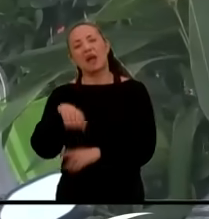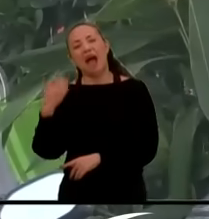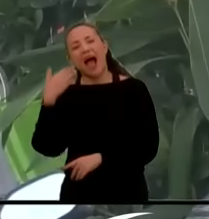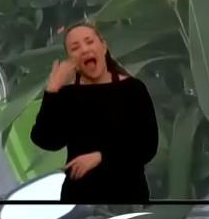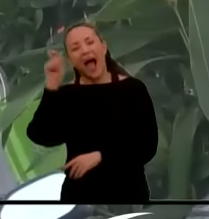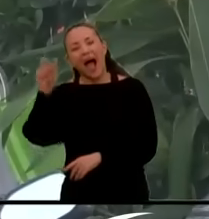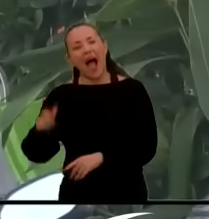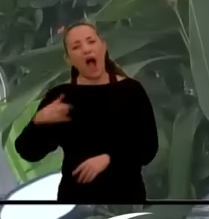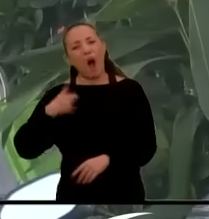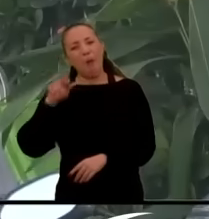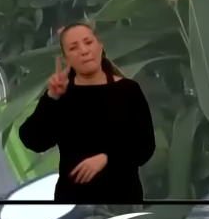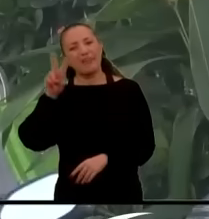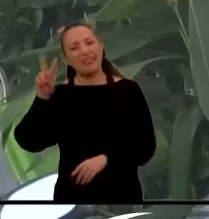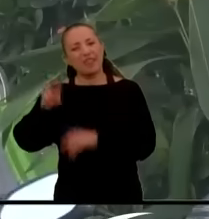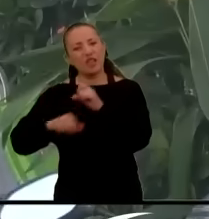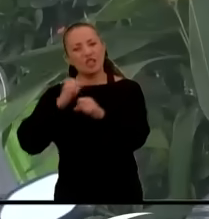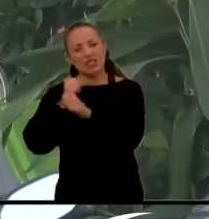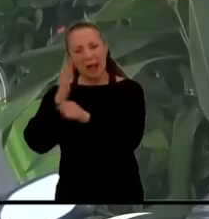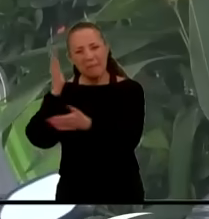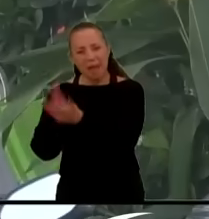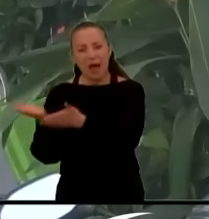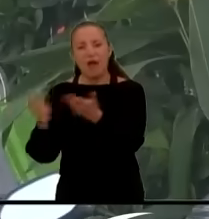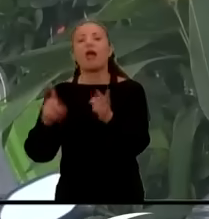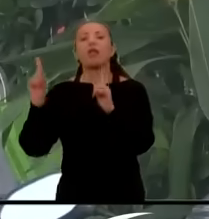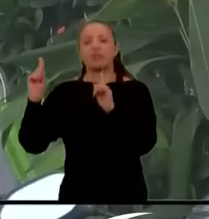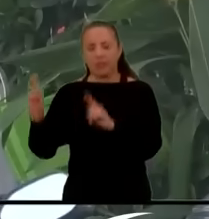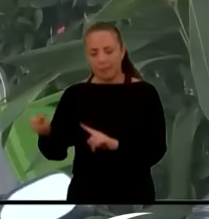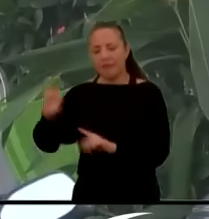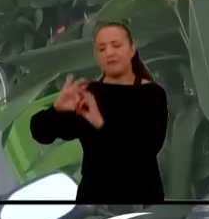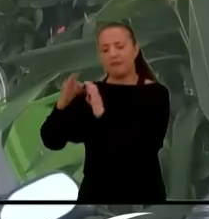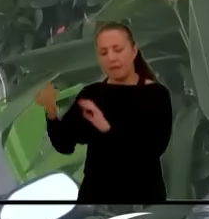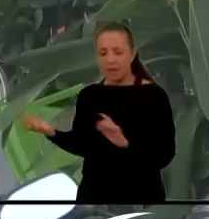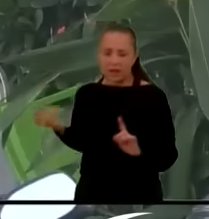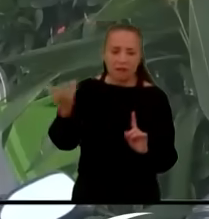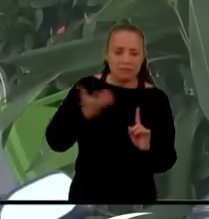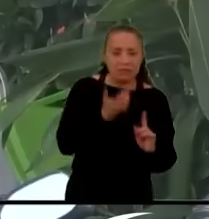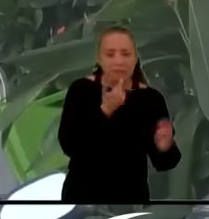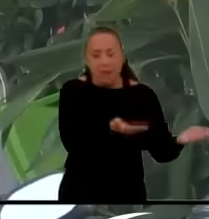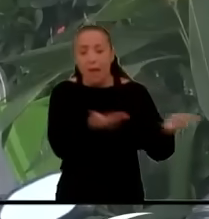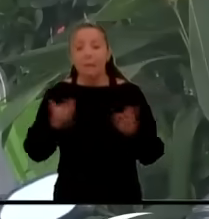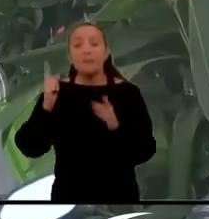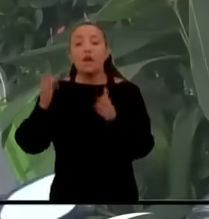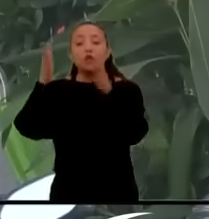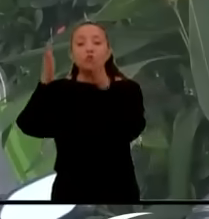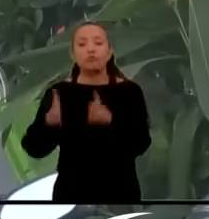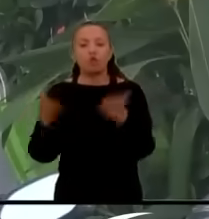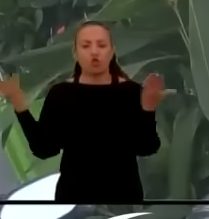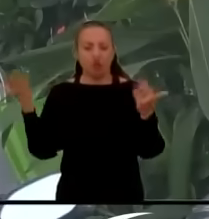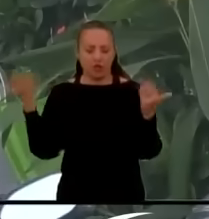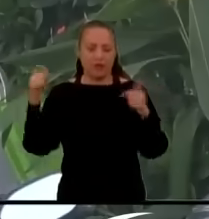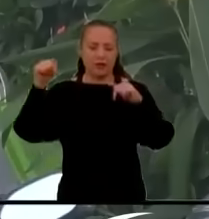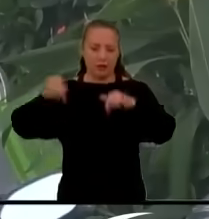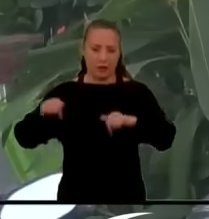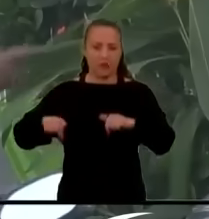de 22 años fallecida en las próximas horas también reclamarán el cuerpo, pero el sepelio de ella sí se realizará en esta capital.